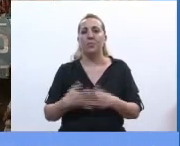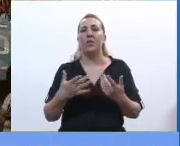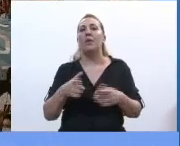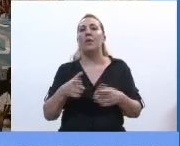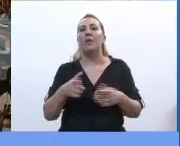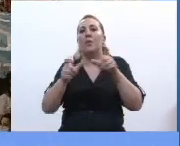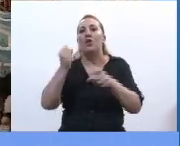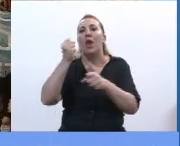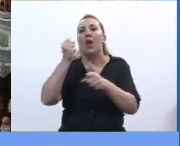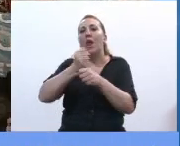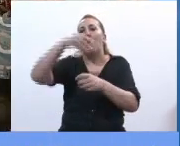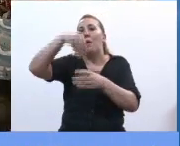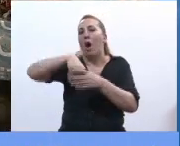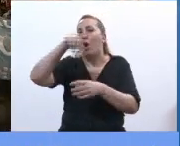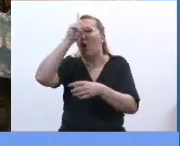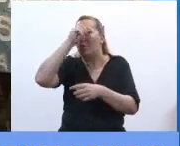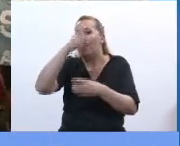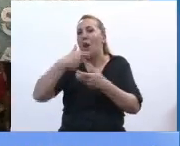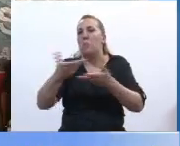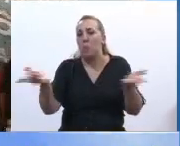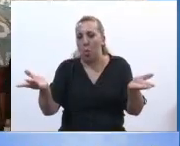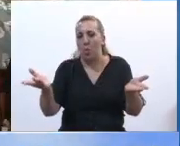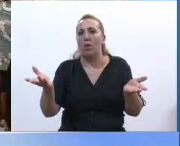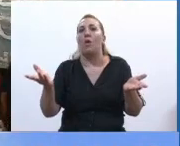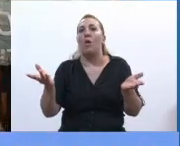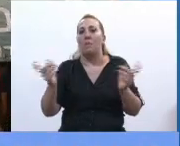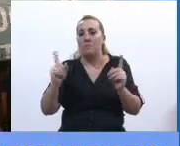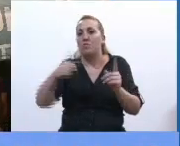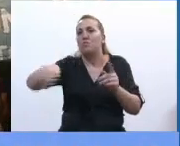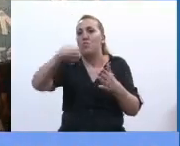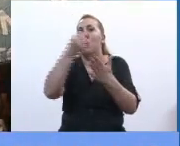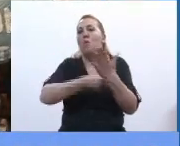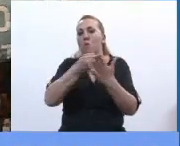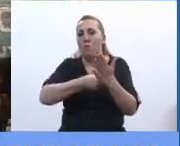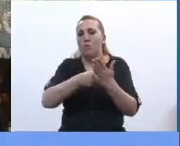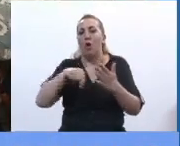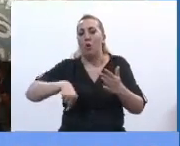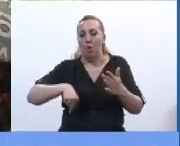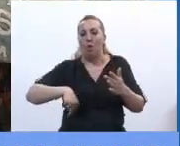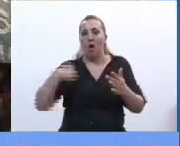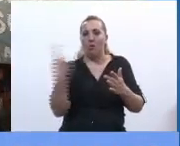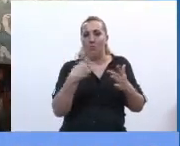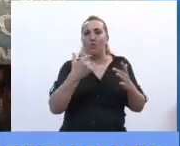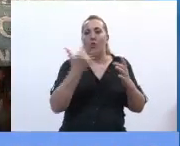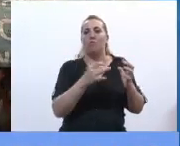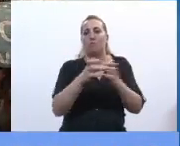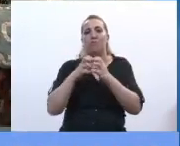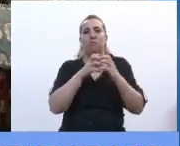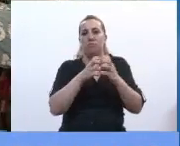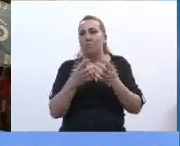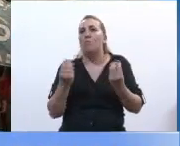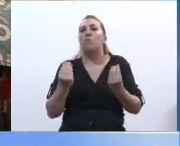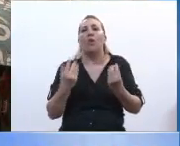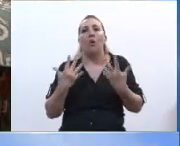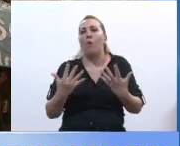zonal de la salud pública hoy estamos discutiendo esto porque es absolutamente inevitable que la argentina discuta